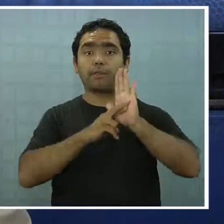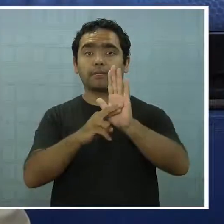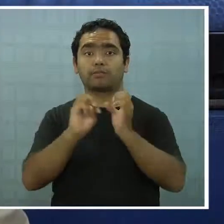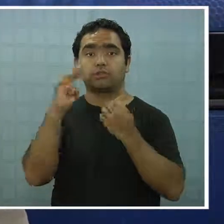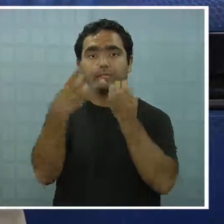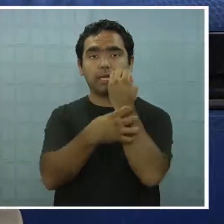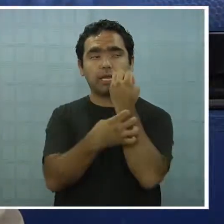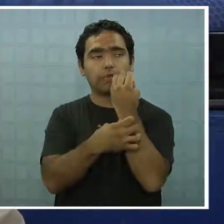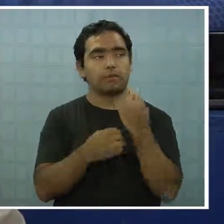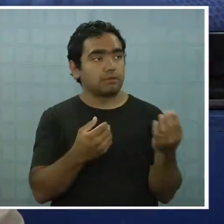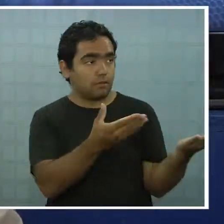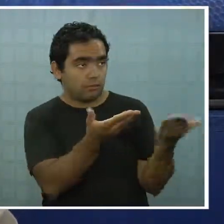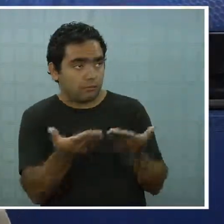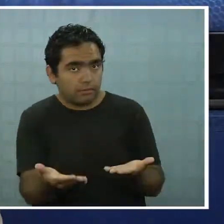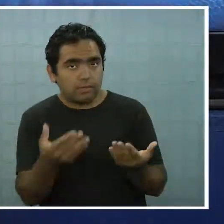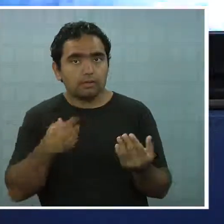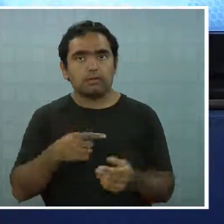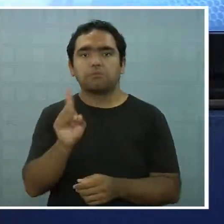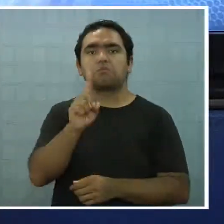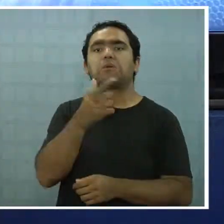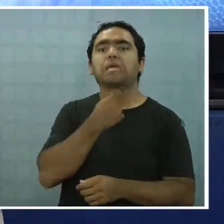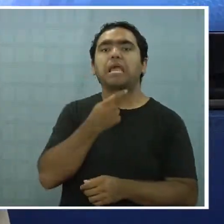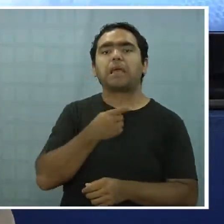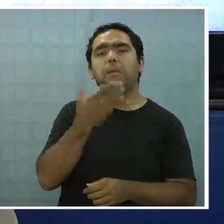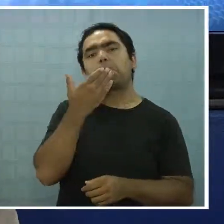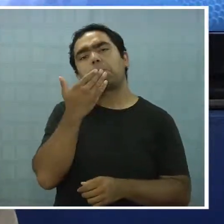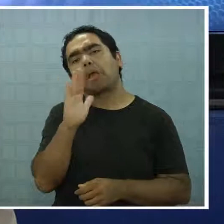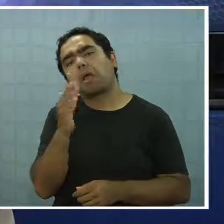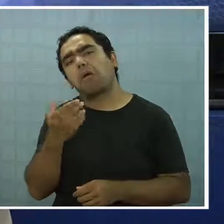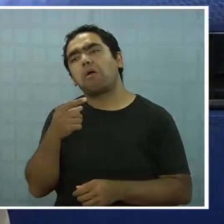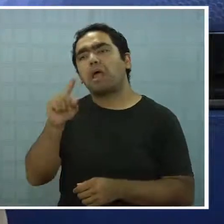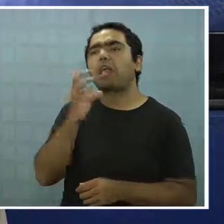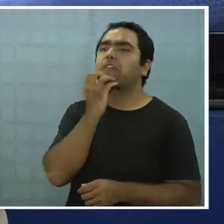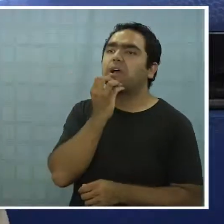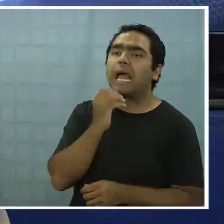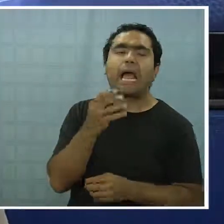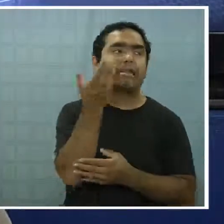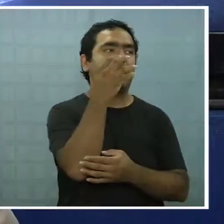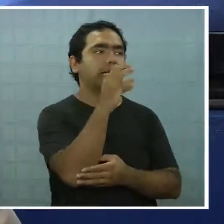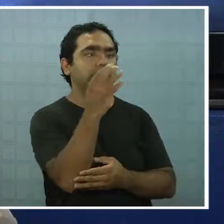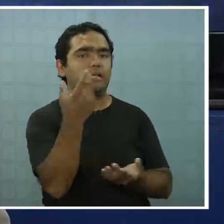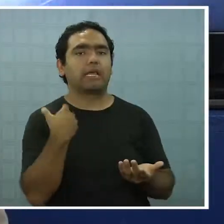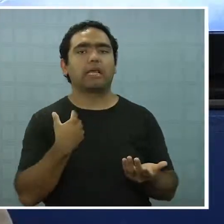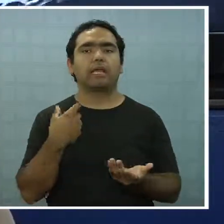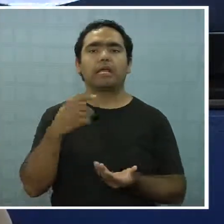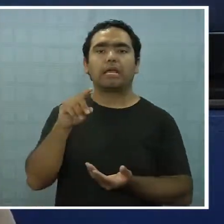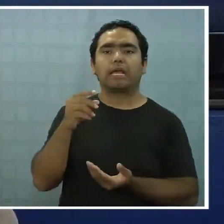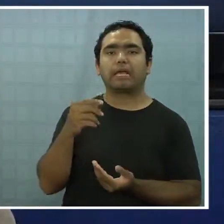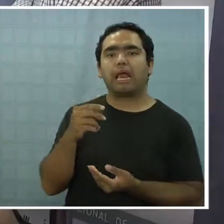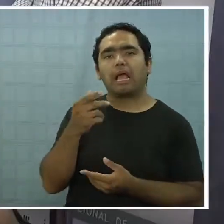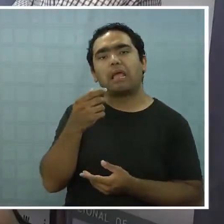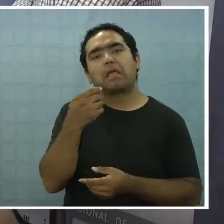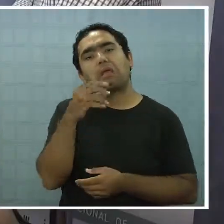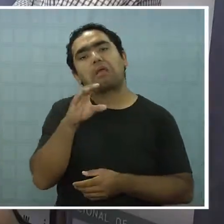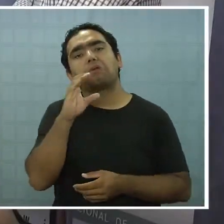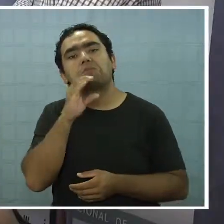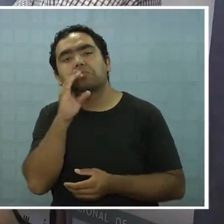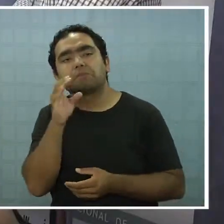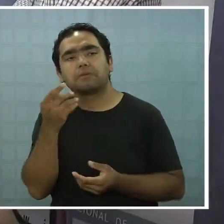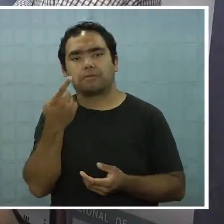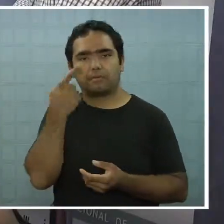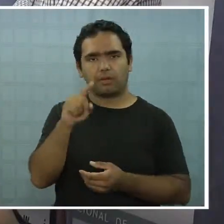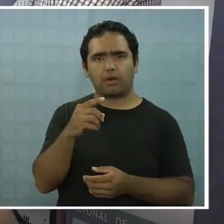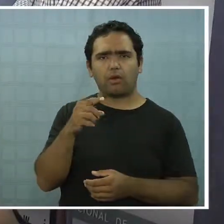no se quieren ir, no encuentran atractivo, les gusta más Antofagasta, les gusta por supuesto La Serena, Concepción, pero no les interesa trabajar en Copiapó y